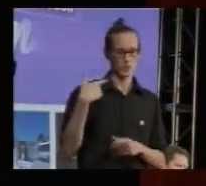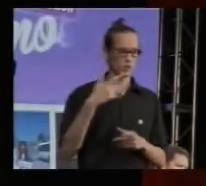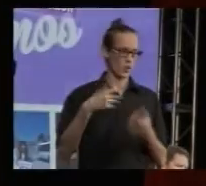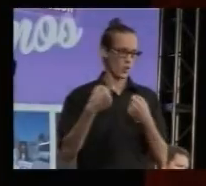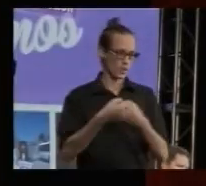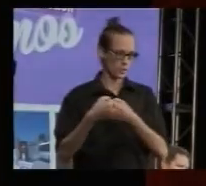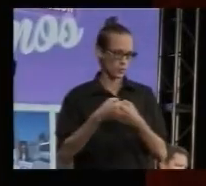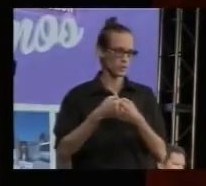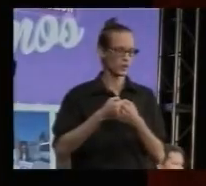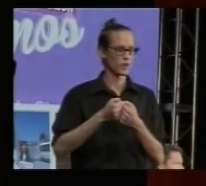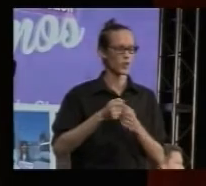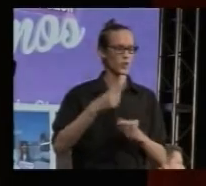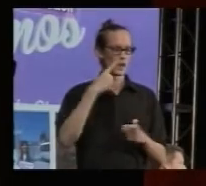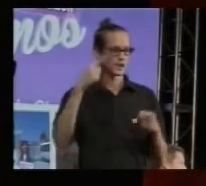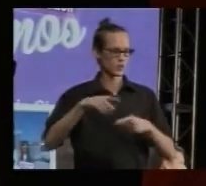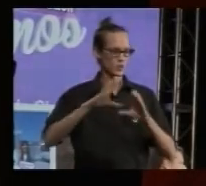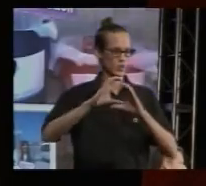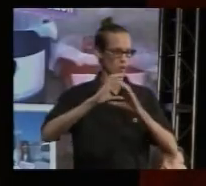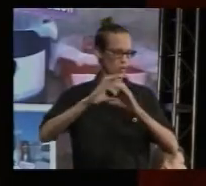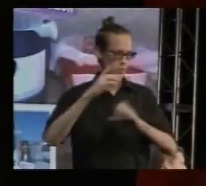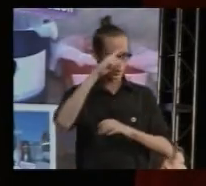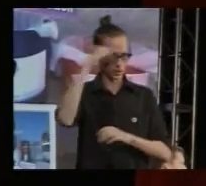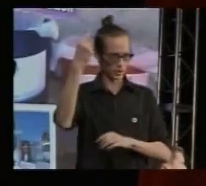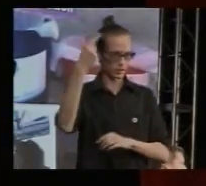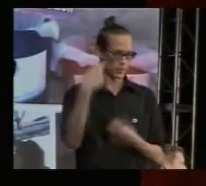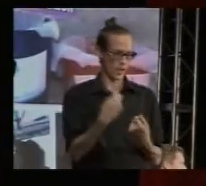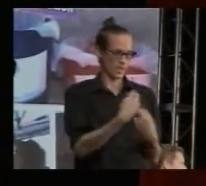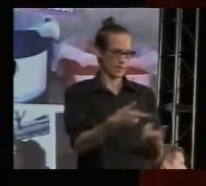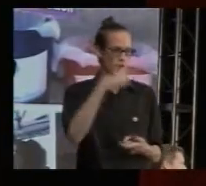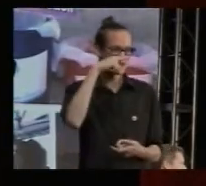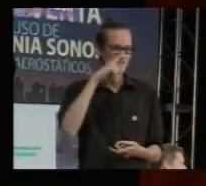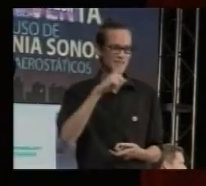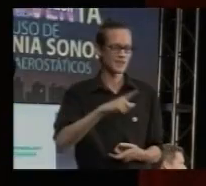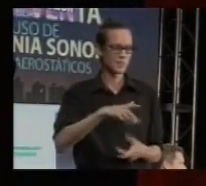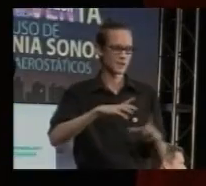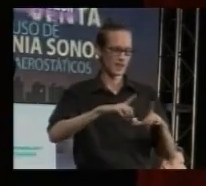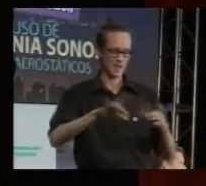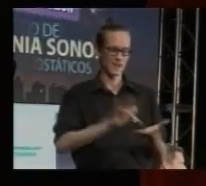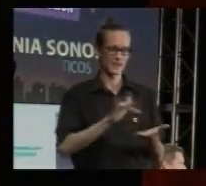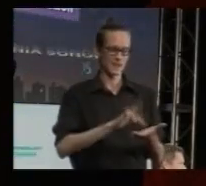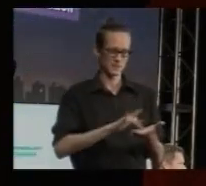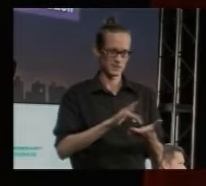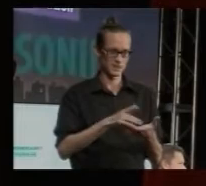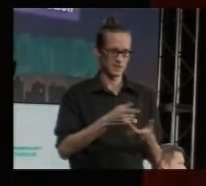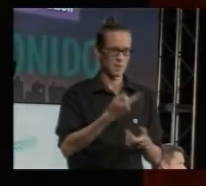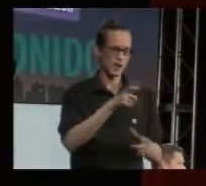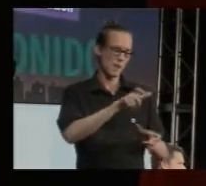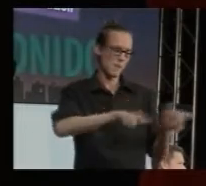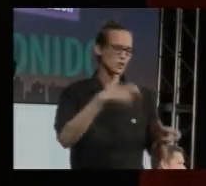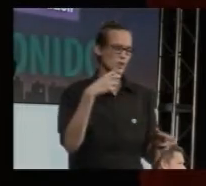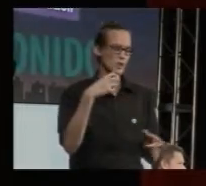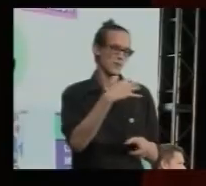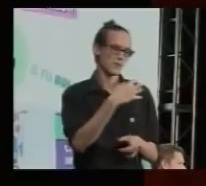Comunicaciones, entregamos de manera gratuita más de 7.000 tablets a los jubilados nacionales que perciben los haberes más bajos.